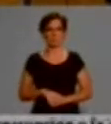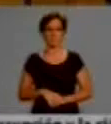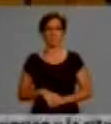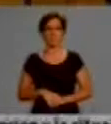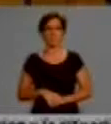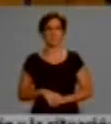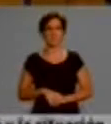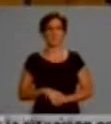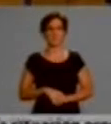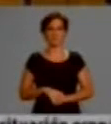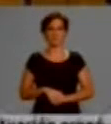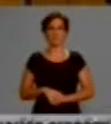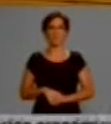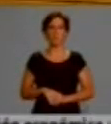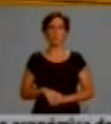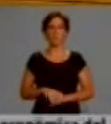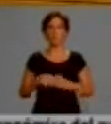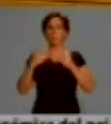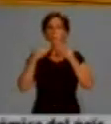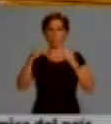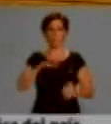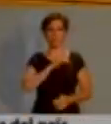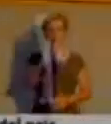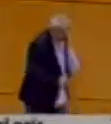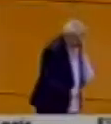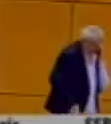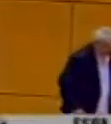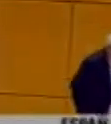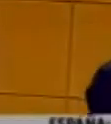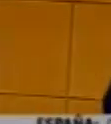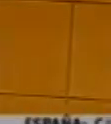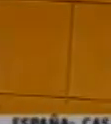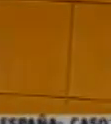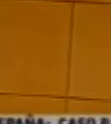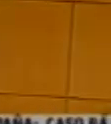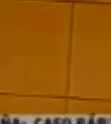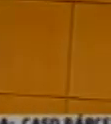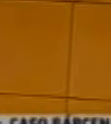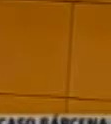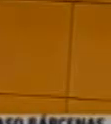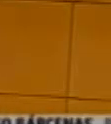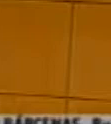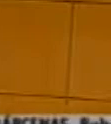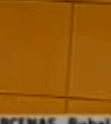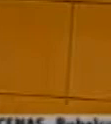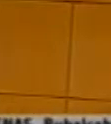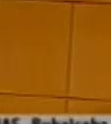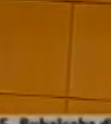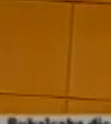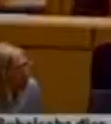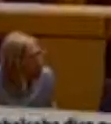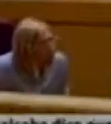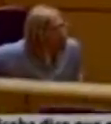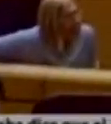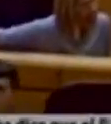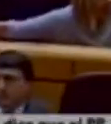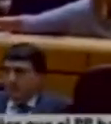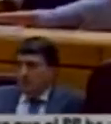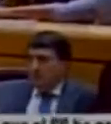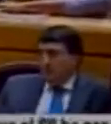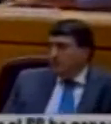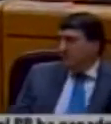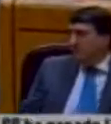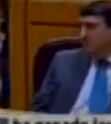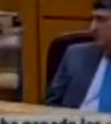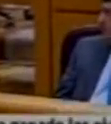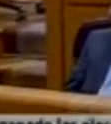Muchas gracias, señor Lara. Cayo Lara, de Izquierda Unida, también ha pedido la dimisión de Rajoy por la estafa